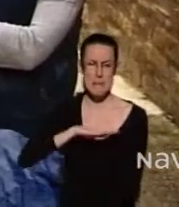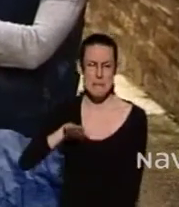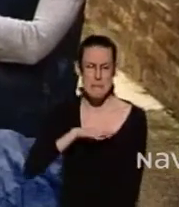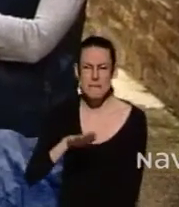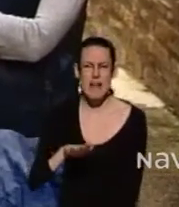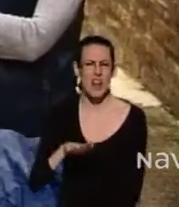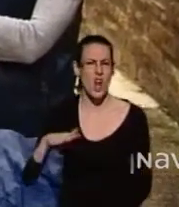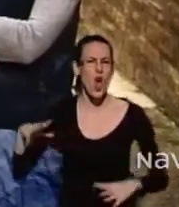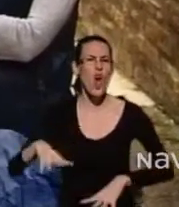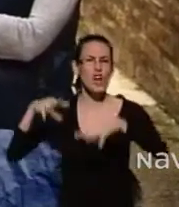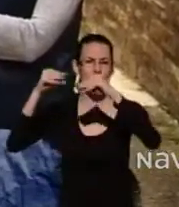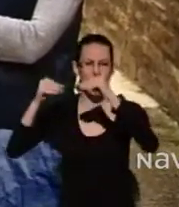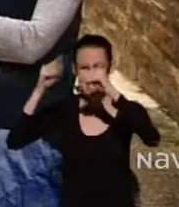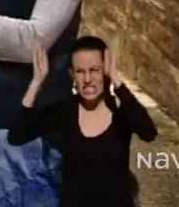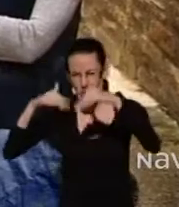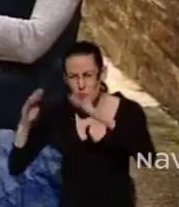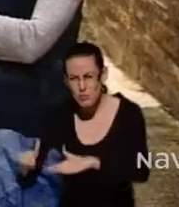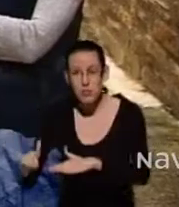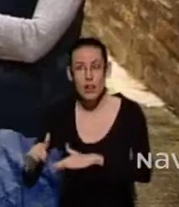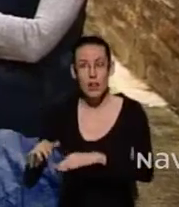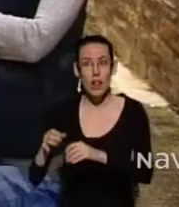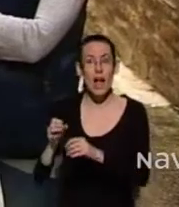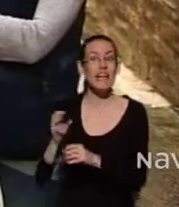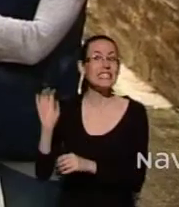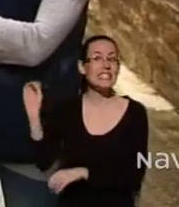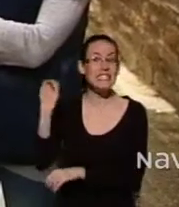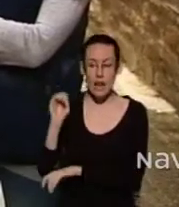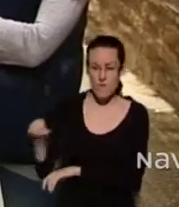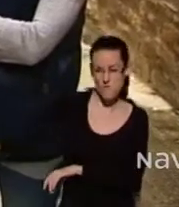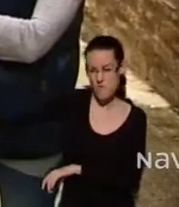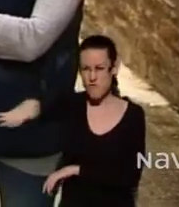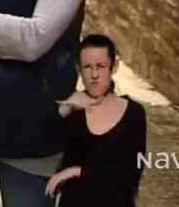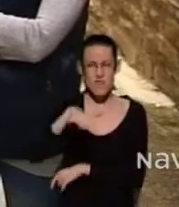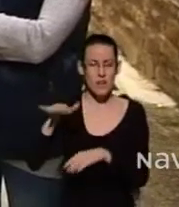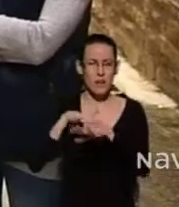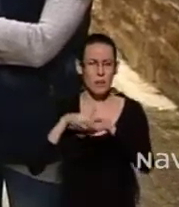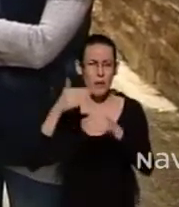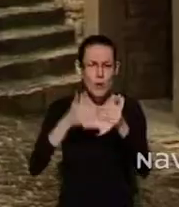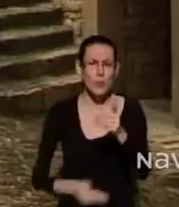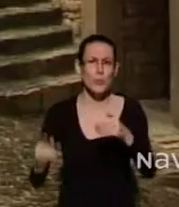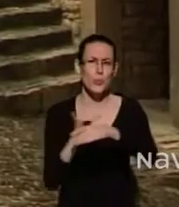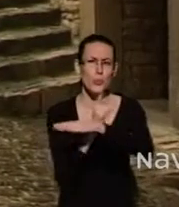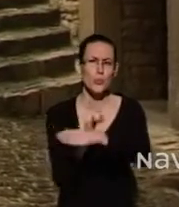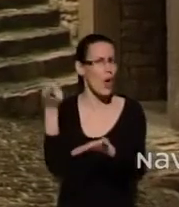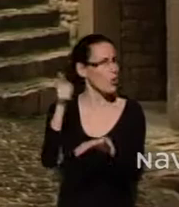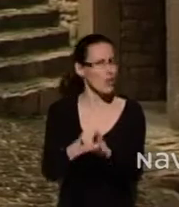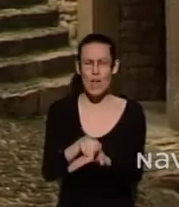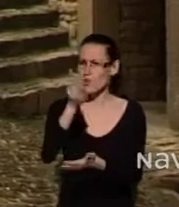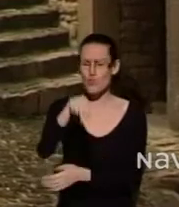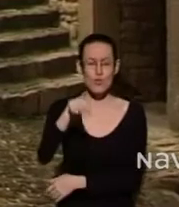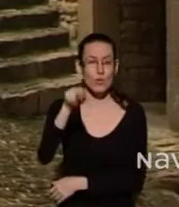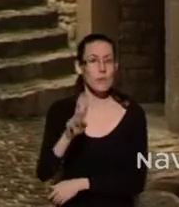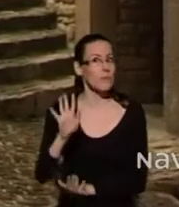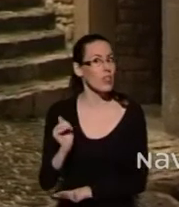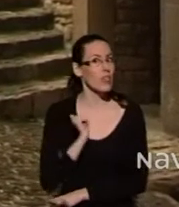los cimientos y sembró sal, como para que nunca más volviera a crecer nada en él. Pero curiosamente,